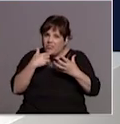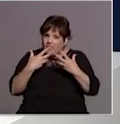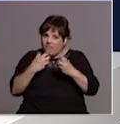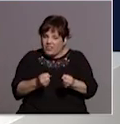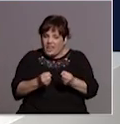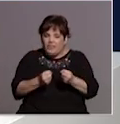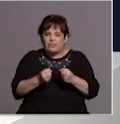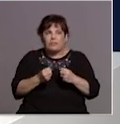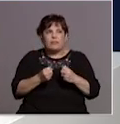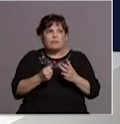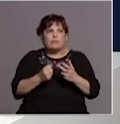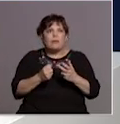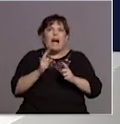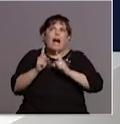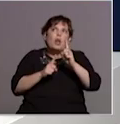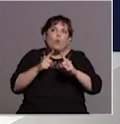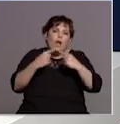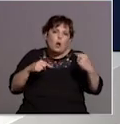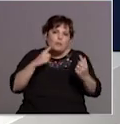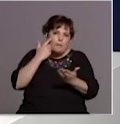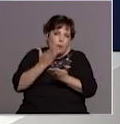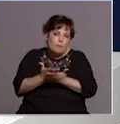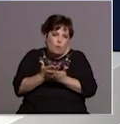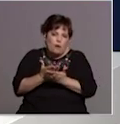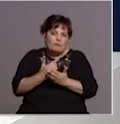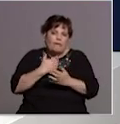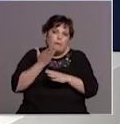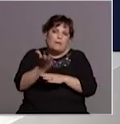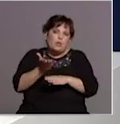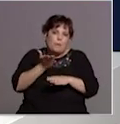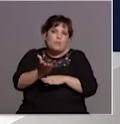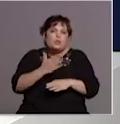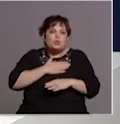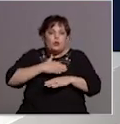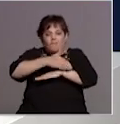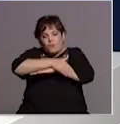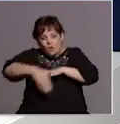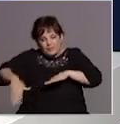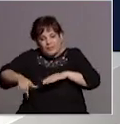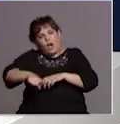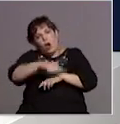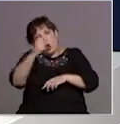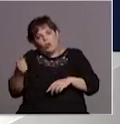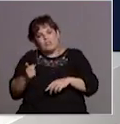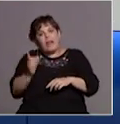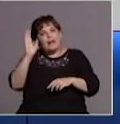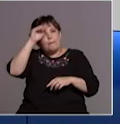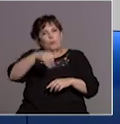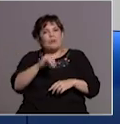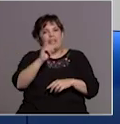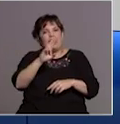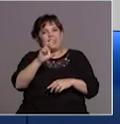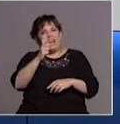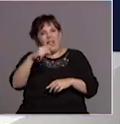los algunas prerrogativas que piden los de irlanda del norte con respecto a su frontera con la otra irlanda no república con la